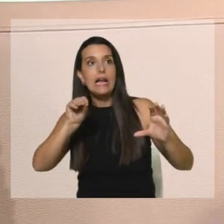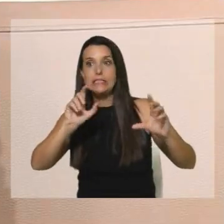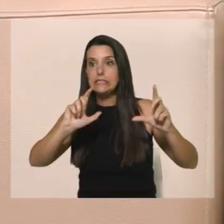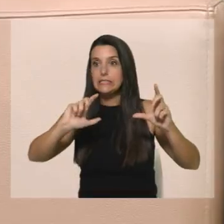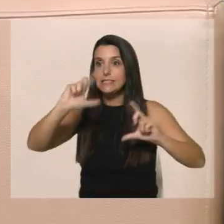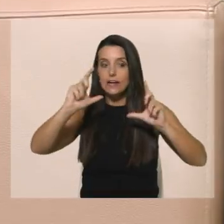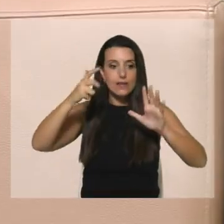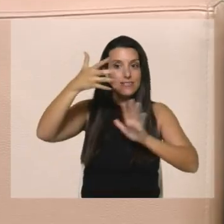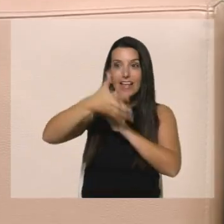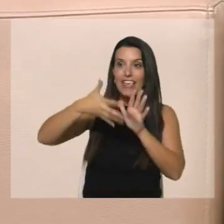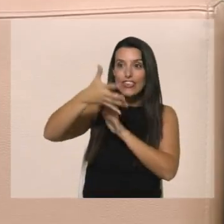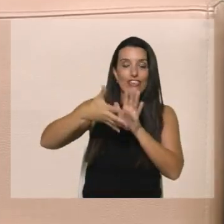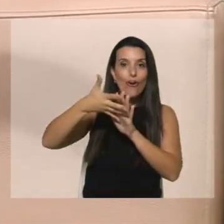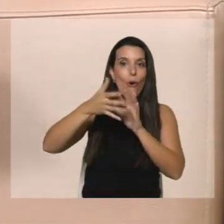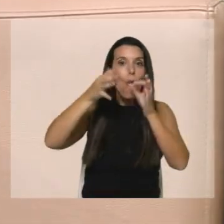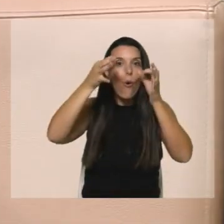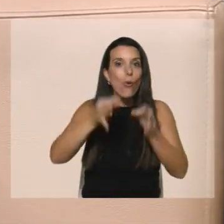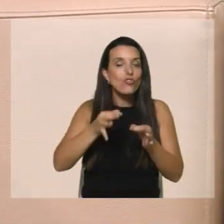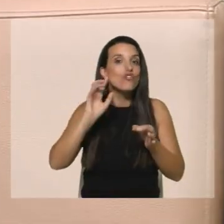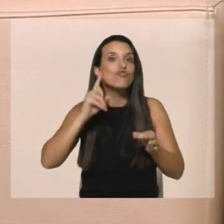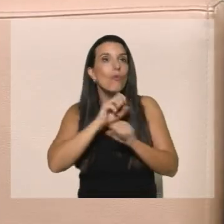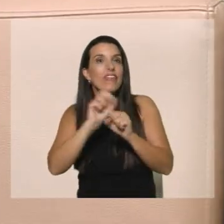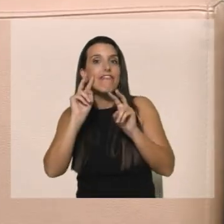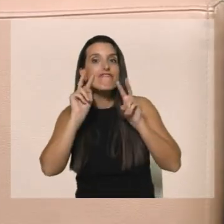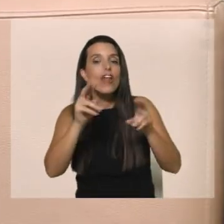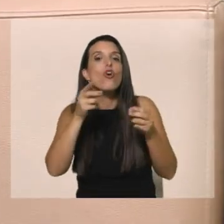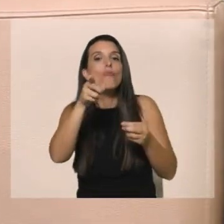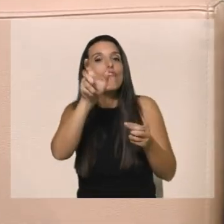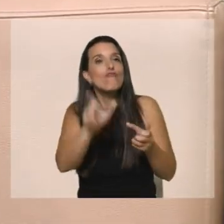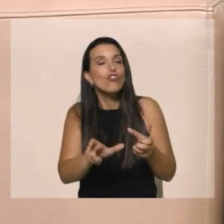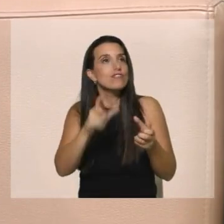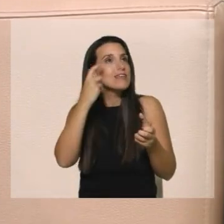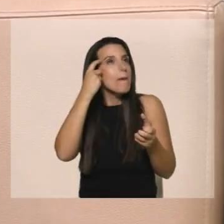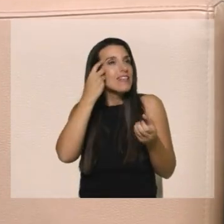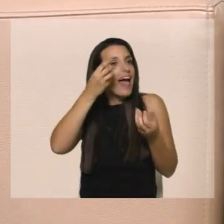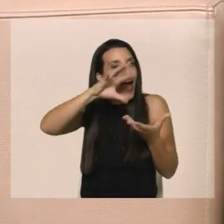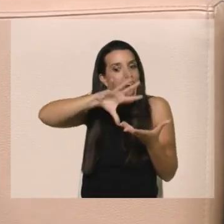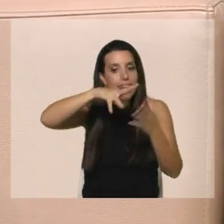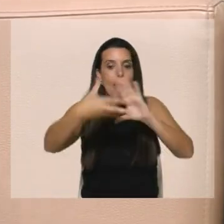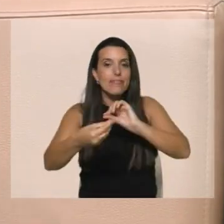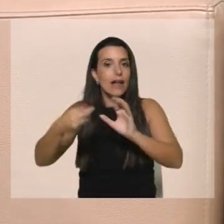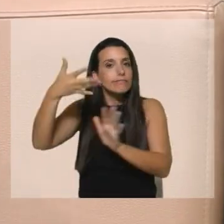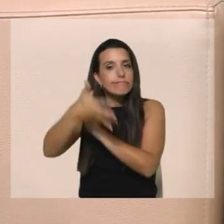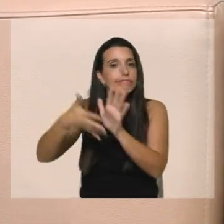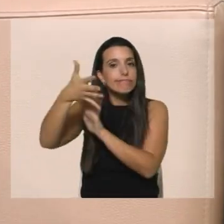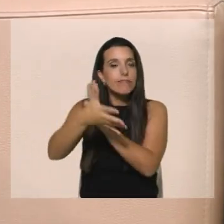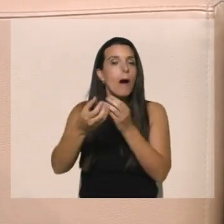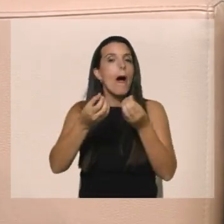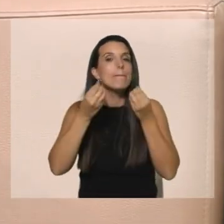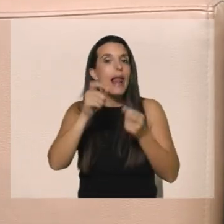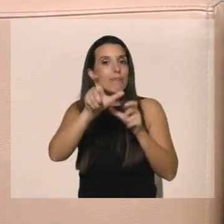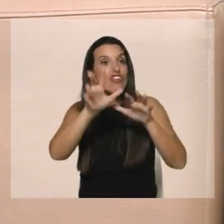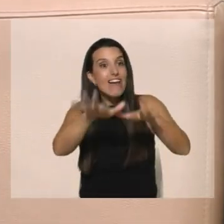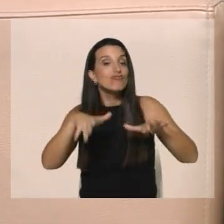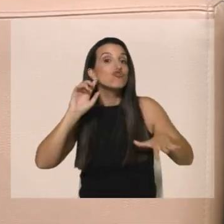pronto, esa relación es directa? Claro. ¿Cómo fue para vos eso, el desarrollar y cambiar la obra de teatro para que la relación, ¿me explicó? Para